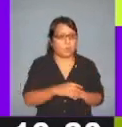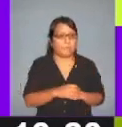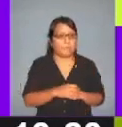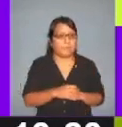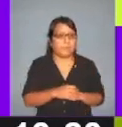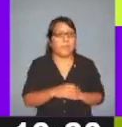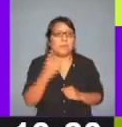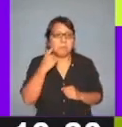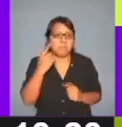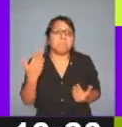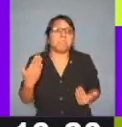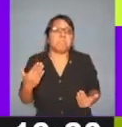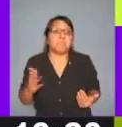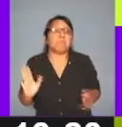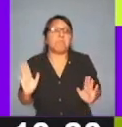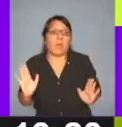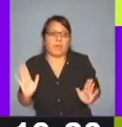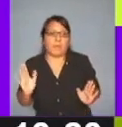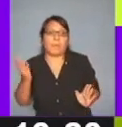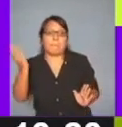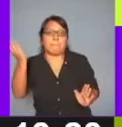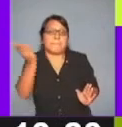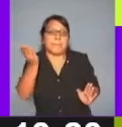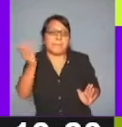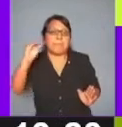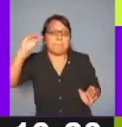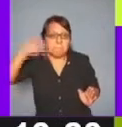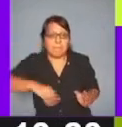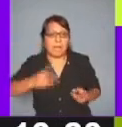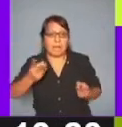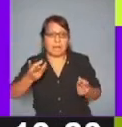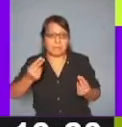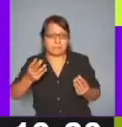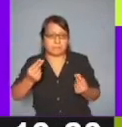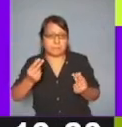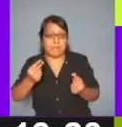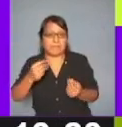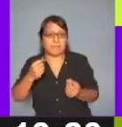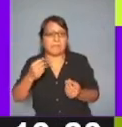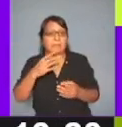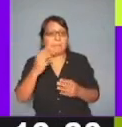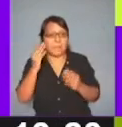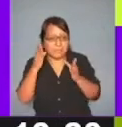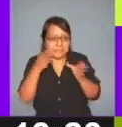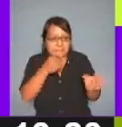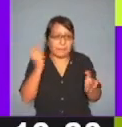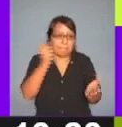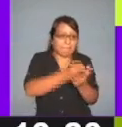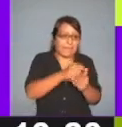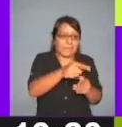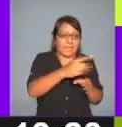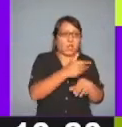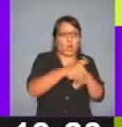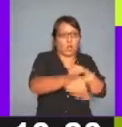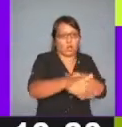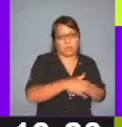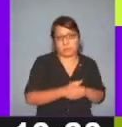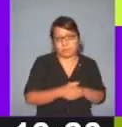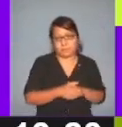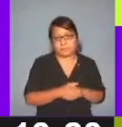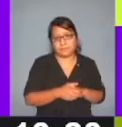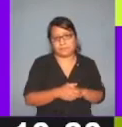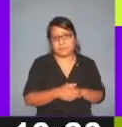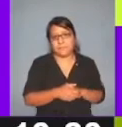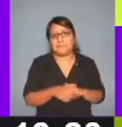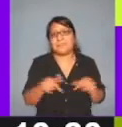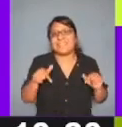la posibilidad de destinar más recursos provinciales al transporte eso está condicionado hoy ustedes